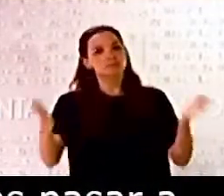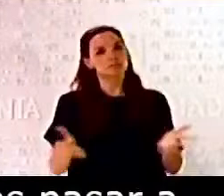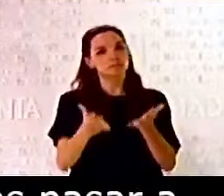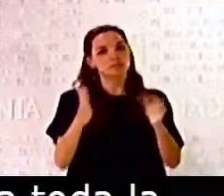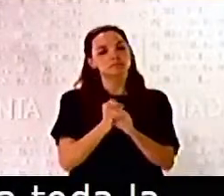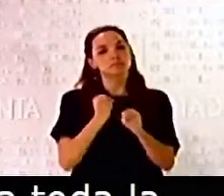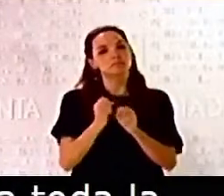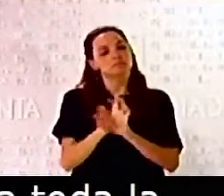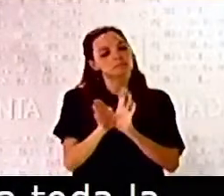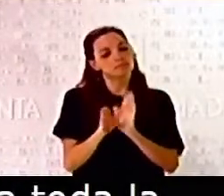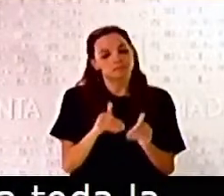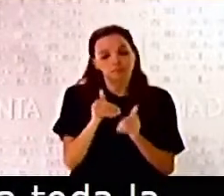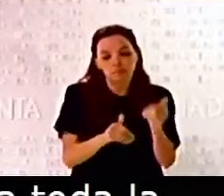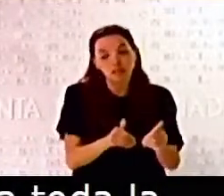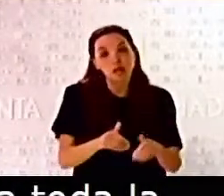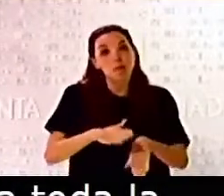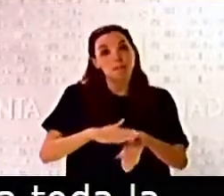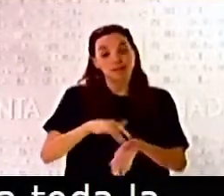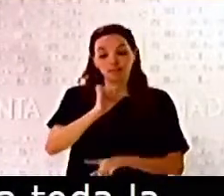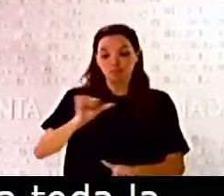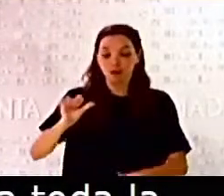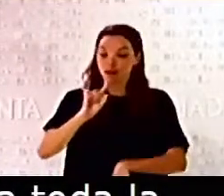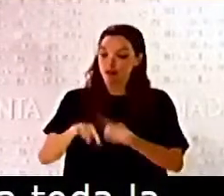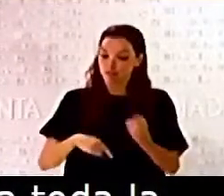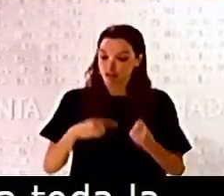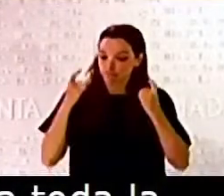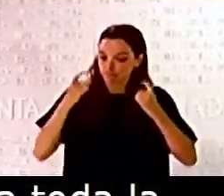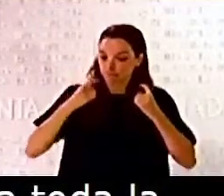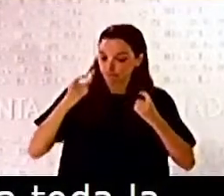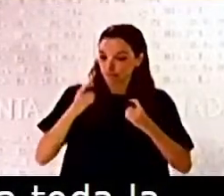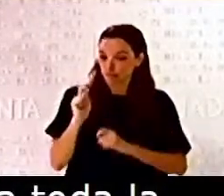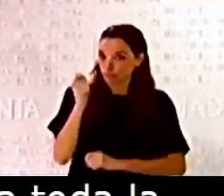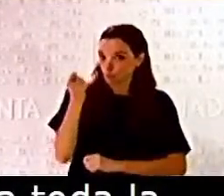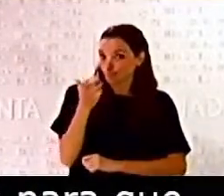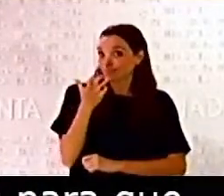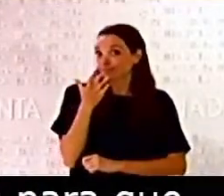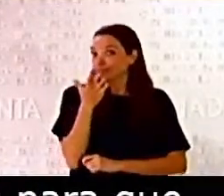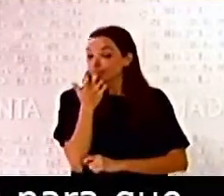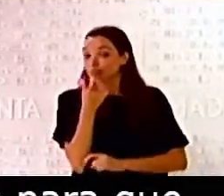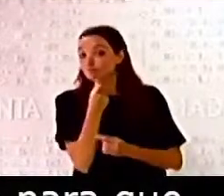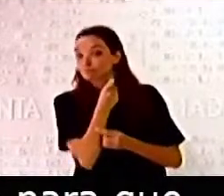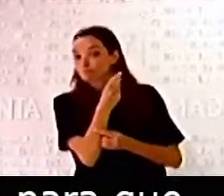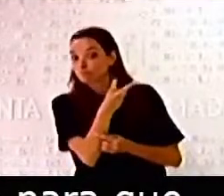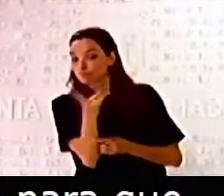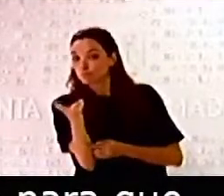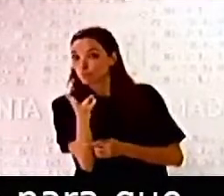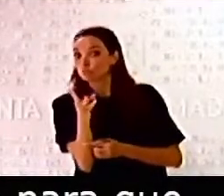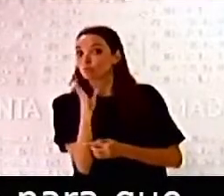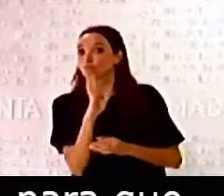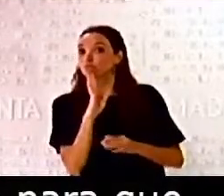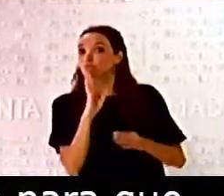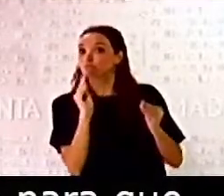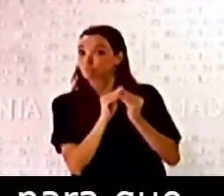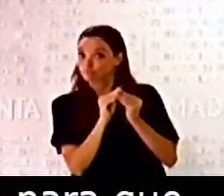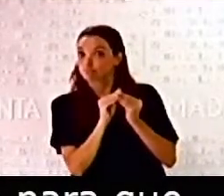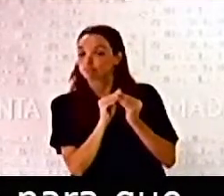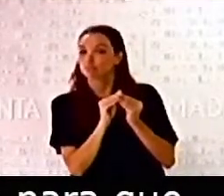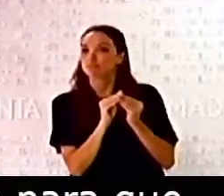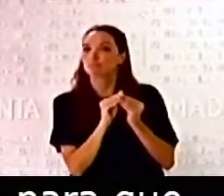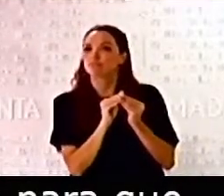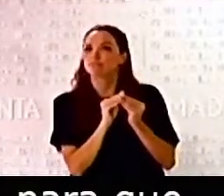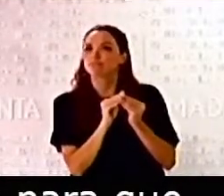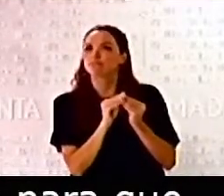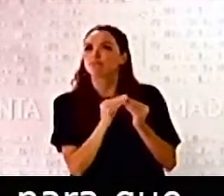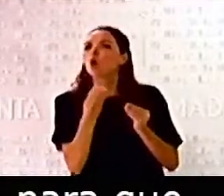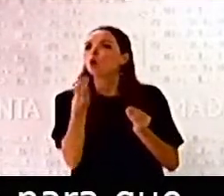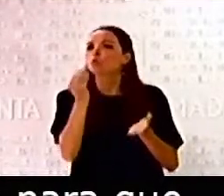seamos capaces de que la semana próxima, si así nos lo indican los datos, y los datos, muchos de